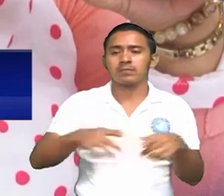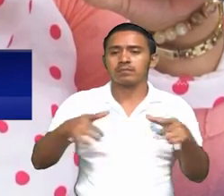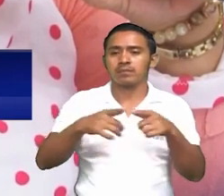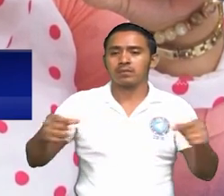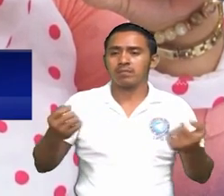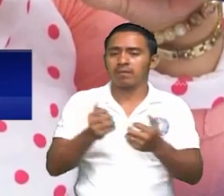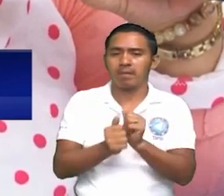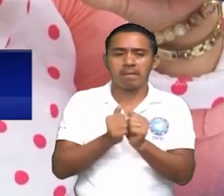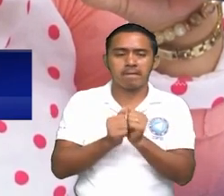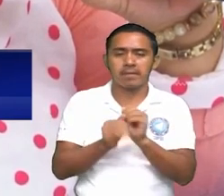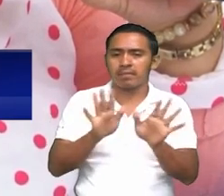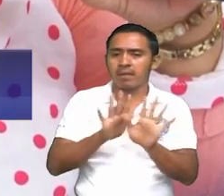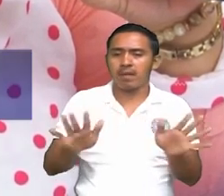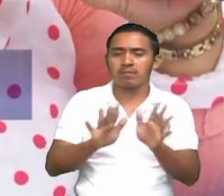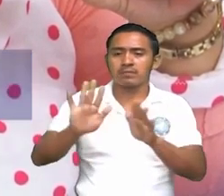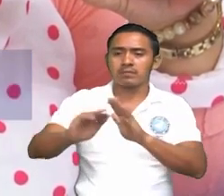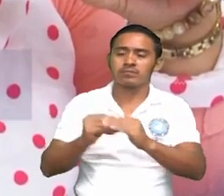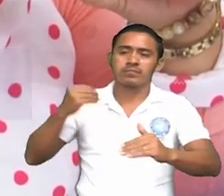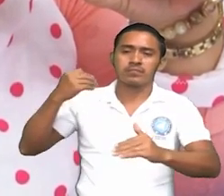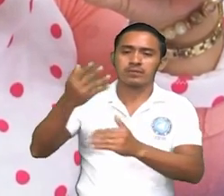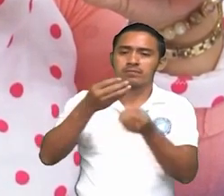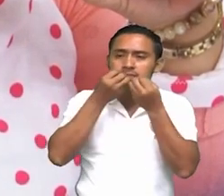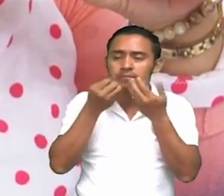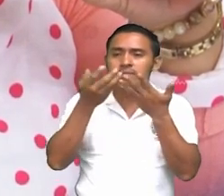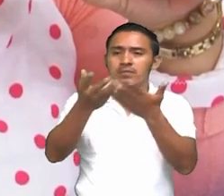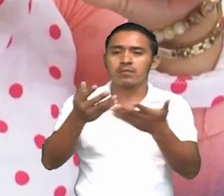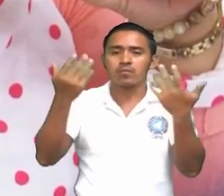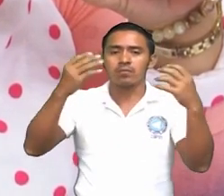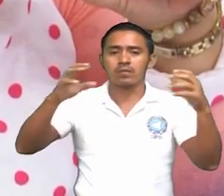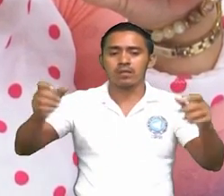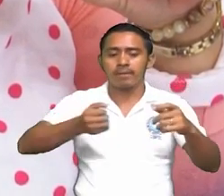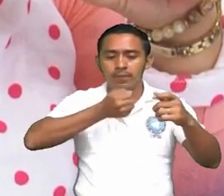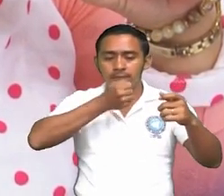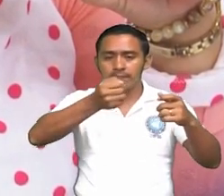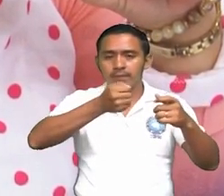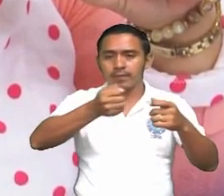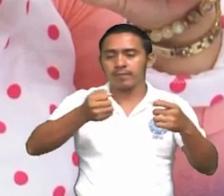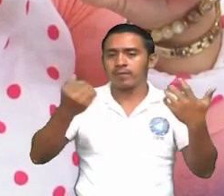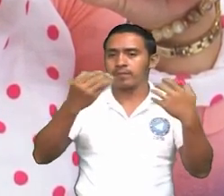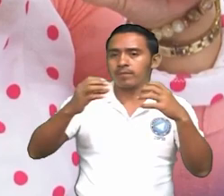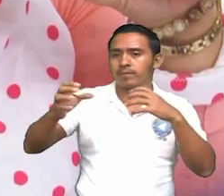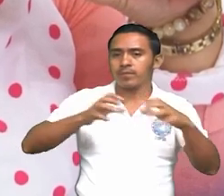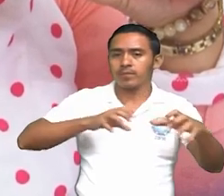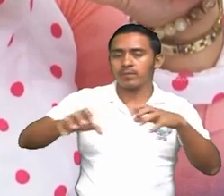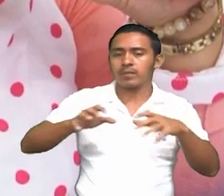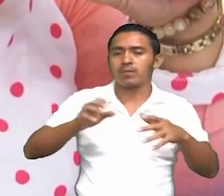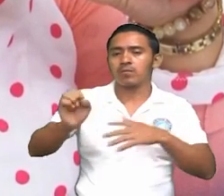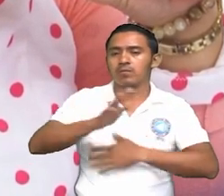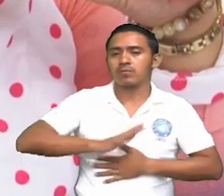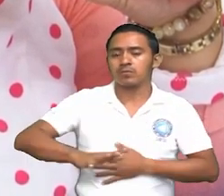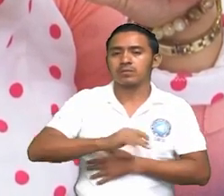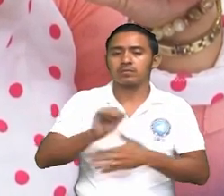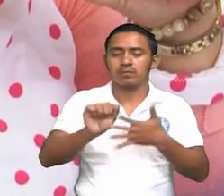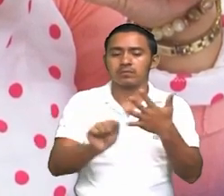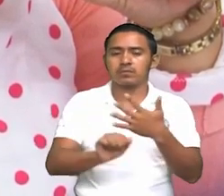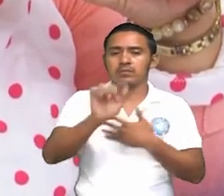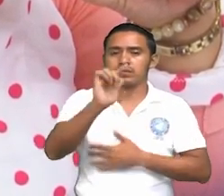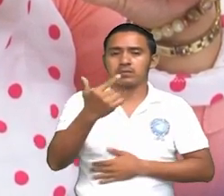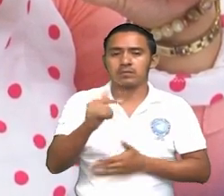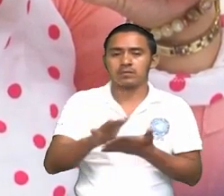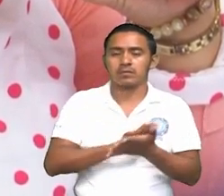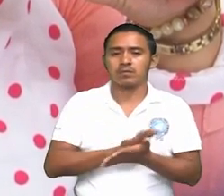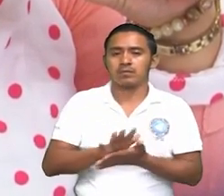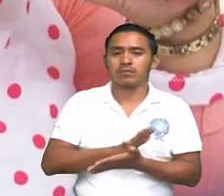sin perjuicio de su posterior publicación en cualquier medio de comunicación social. Artículo 7,